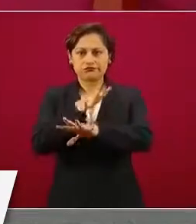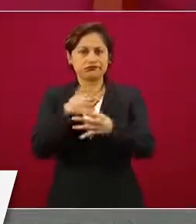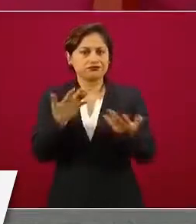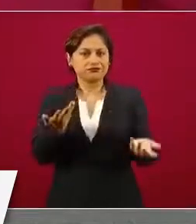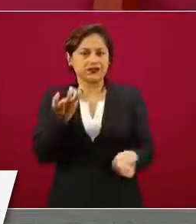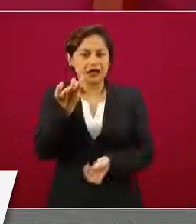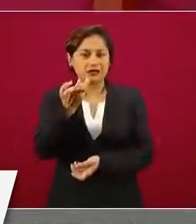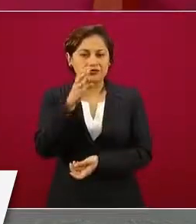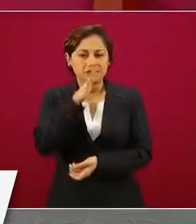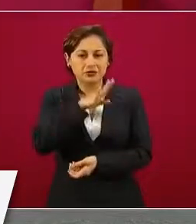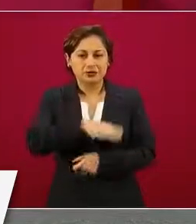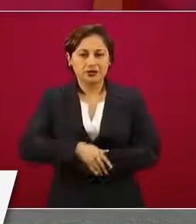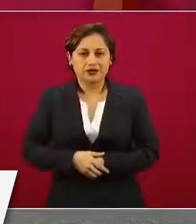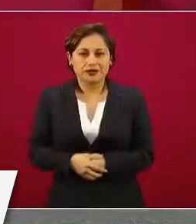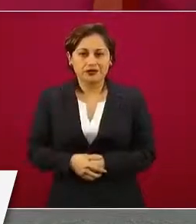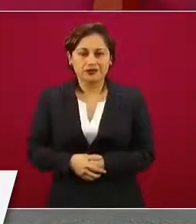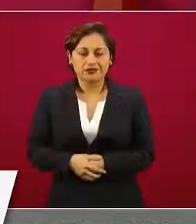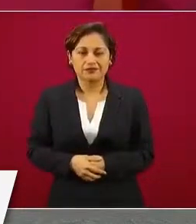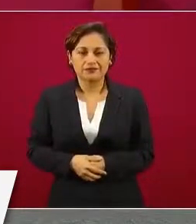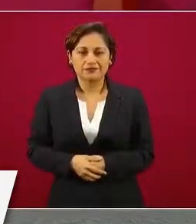Entonces, sí hay que